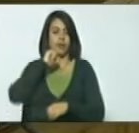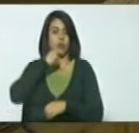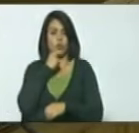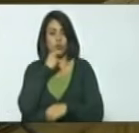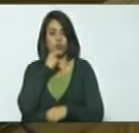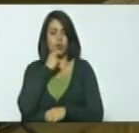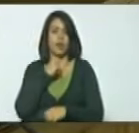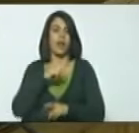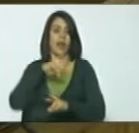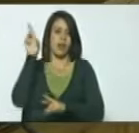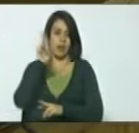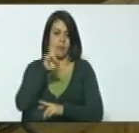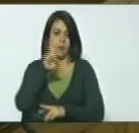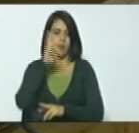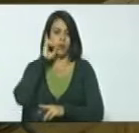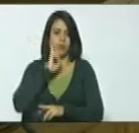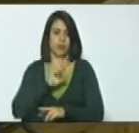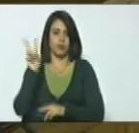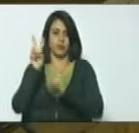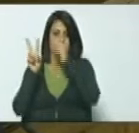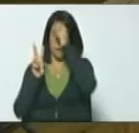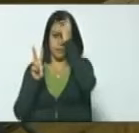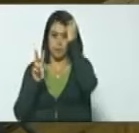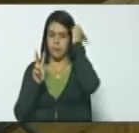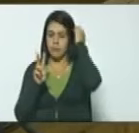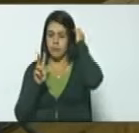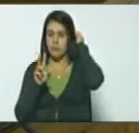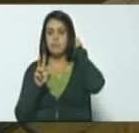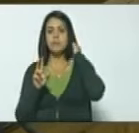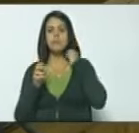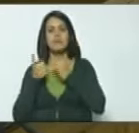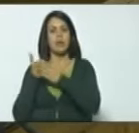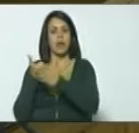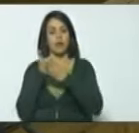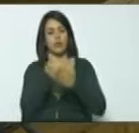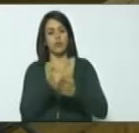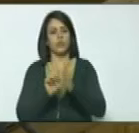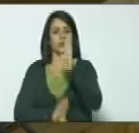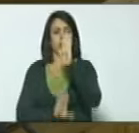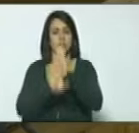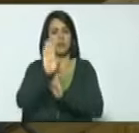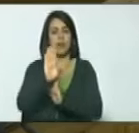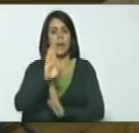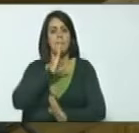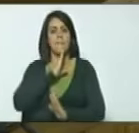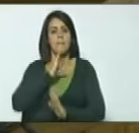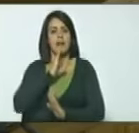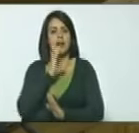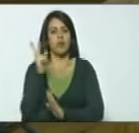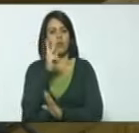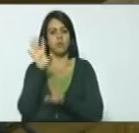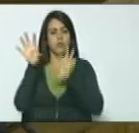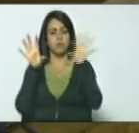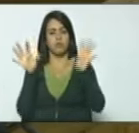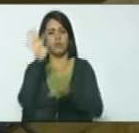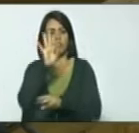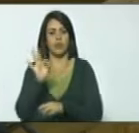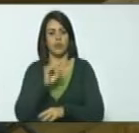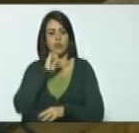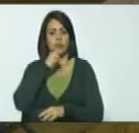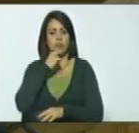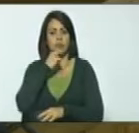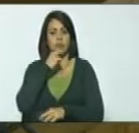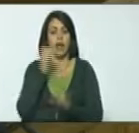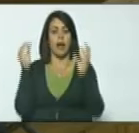Rusia en la República Bolivariana de Venezuela, por su contribución en el desarrollo del Banco Binacional de la Federación de